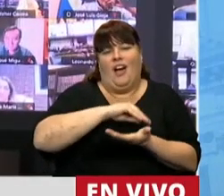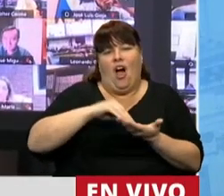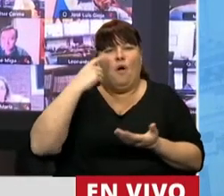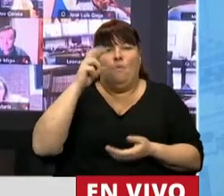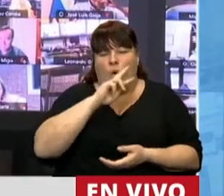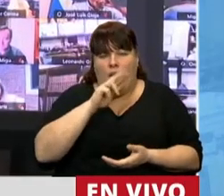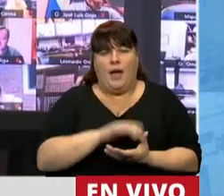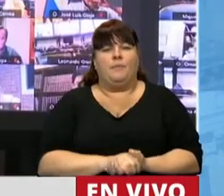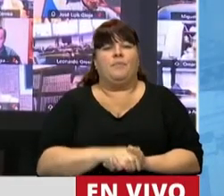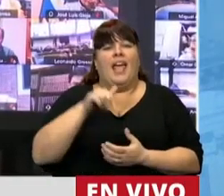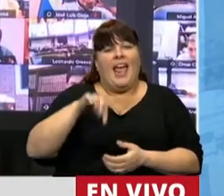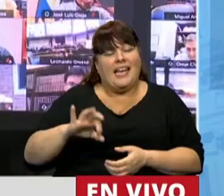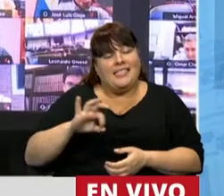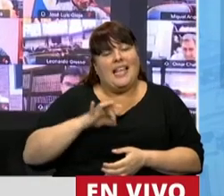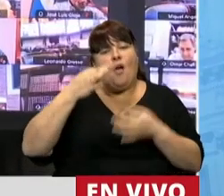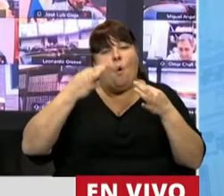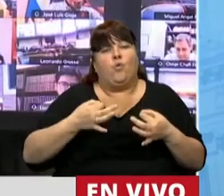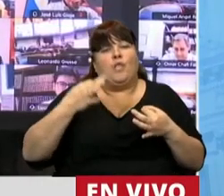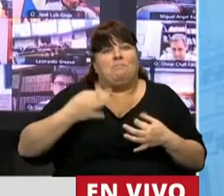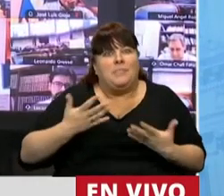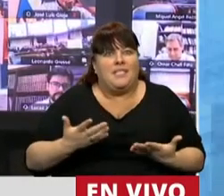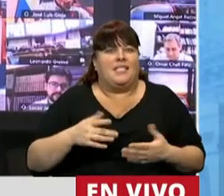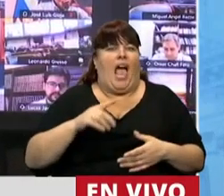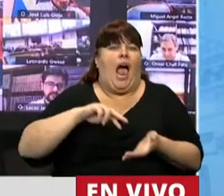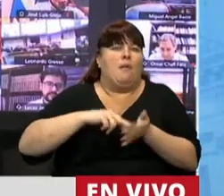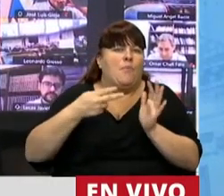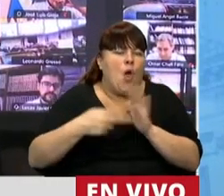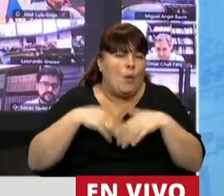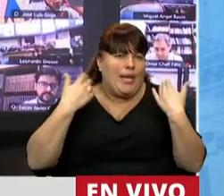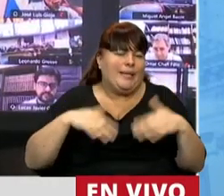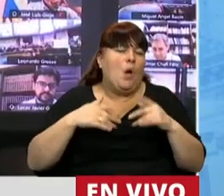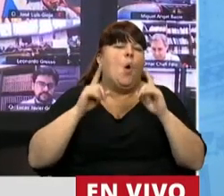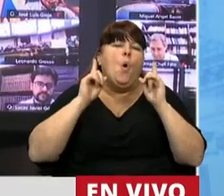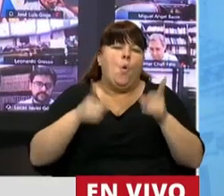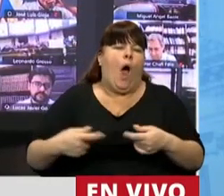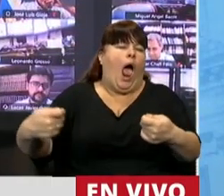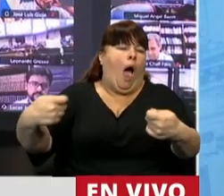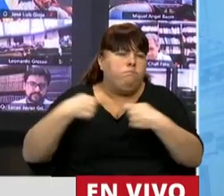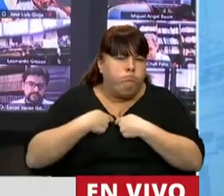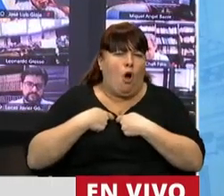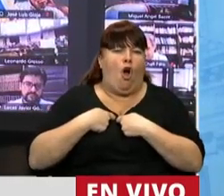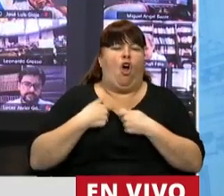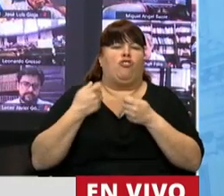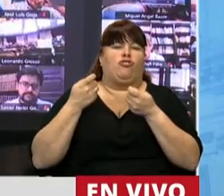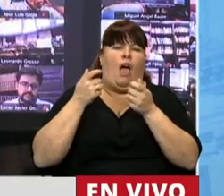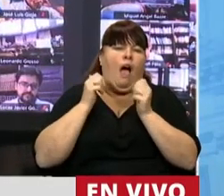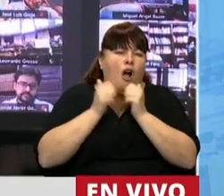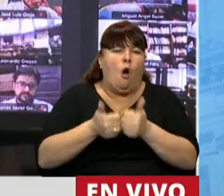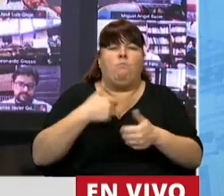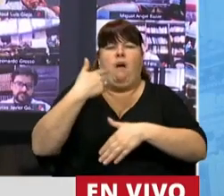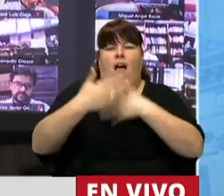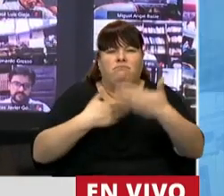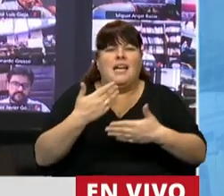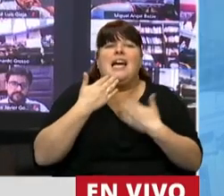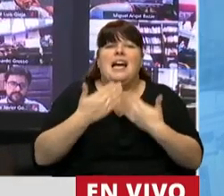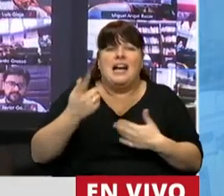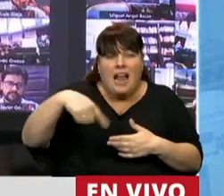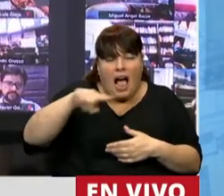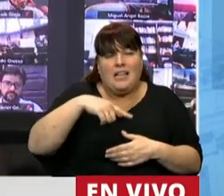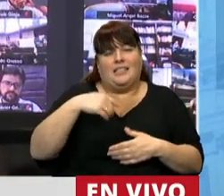legislativas que este año especialmente, con tantas dificultades, nos han apoyado, nos han acompañado y nos han